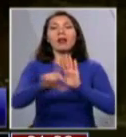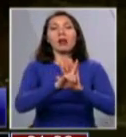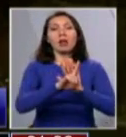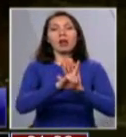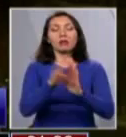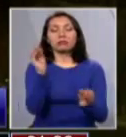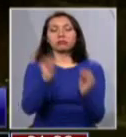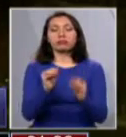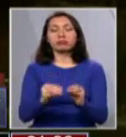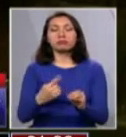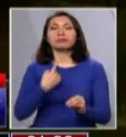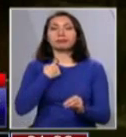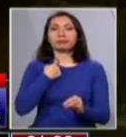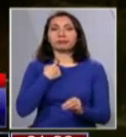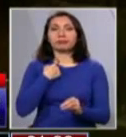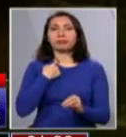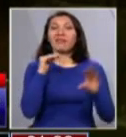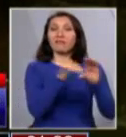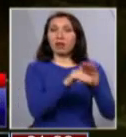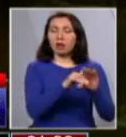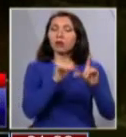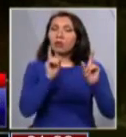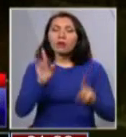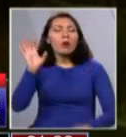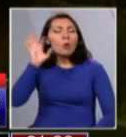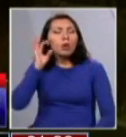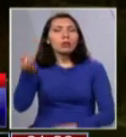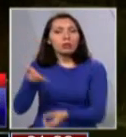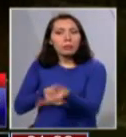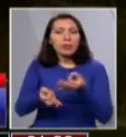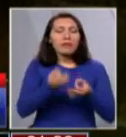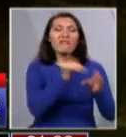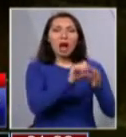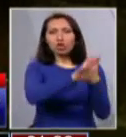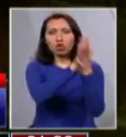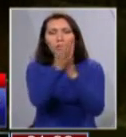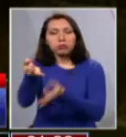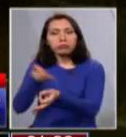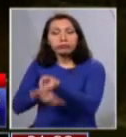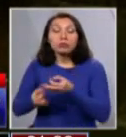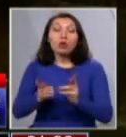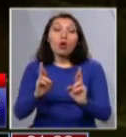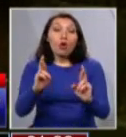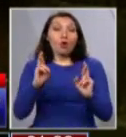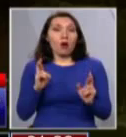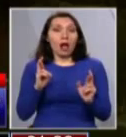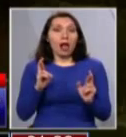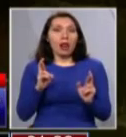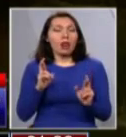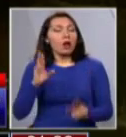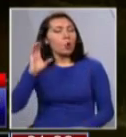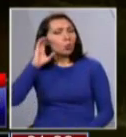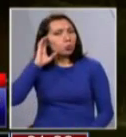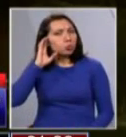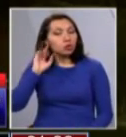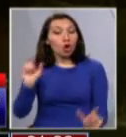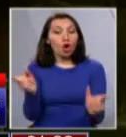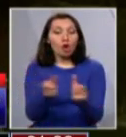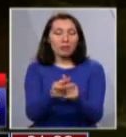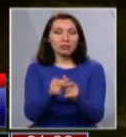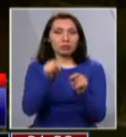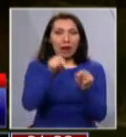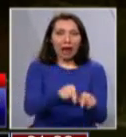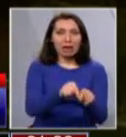que va a afectar a la banca se debe escuchar a los banqueros pero ojalá se lea se les escuche en la comisión